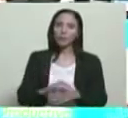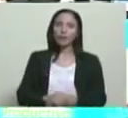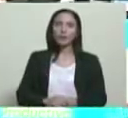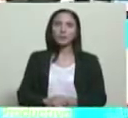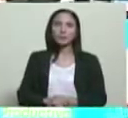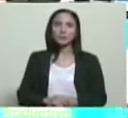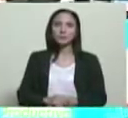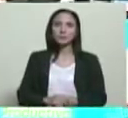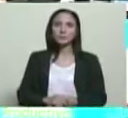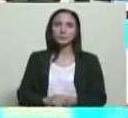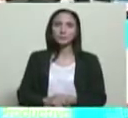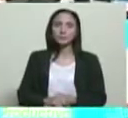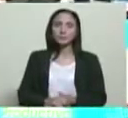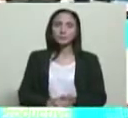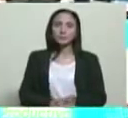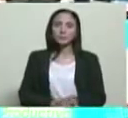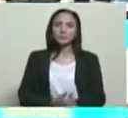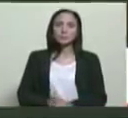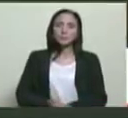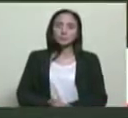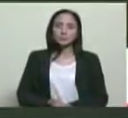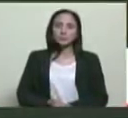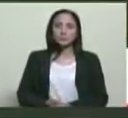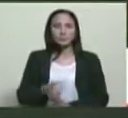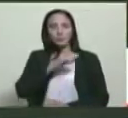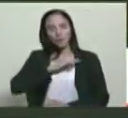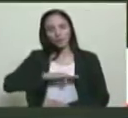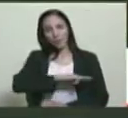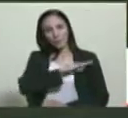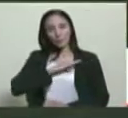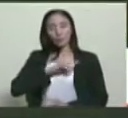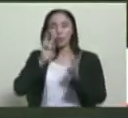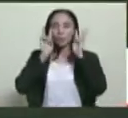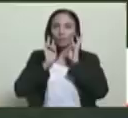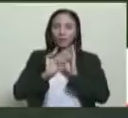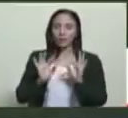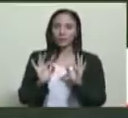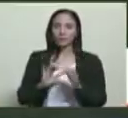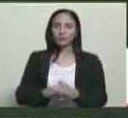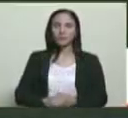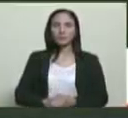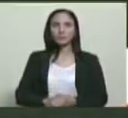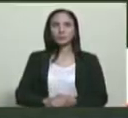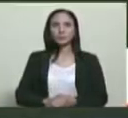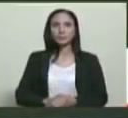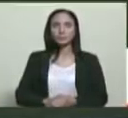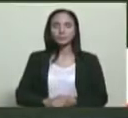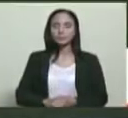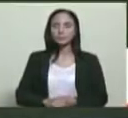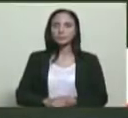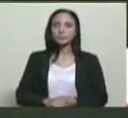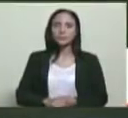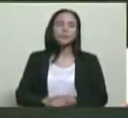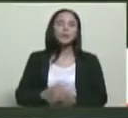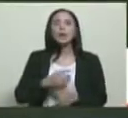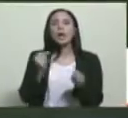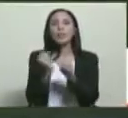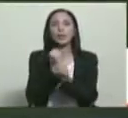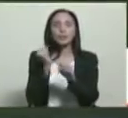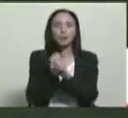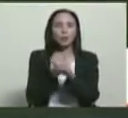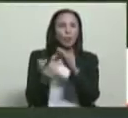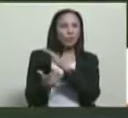muy bien, en la misión Venezuela Bella, para invertir en Chamba